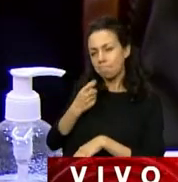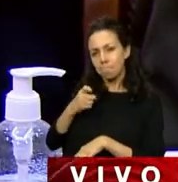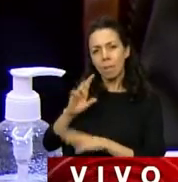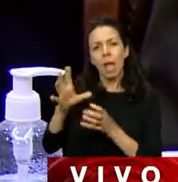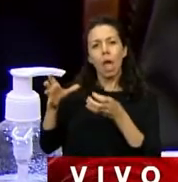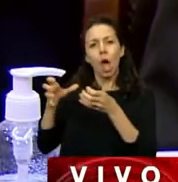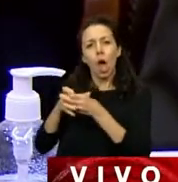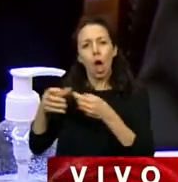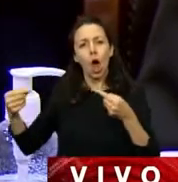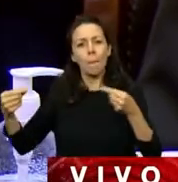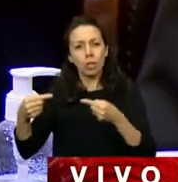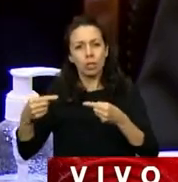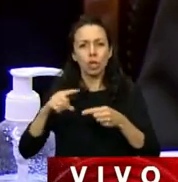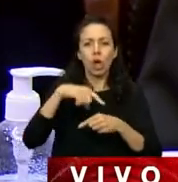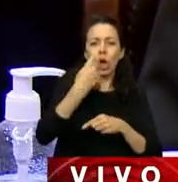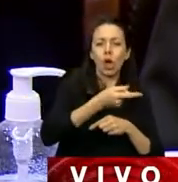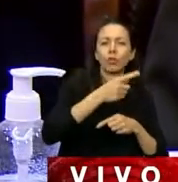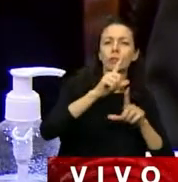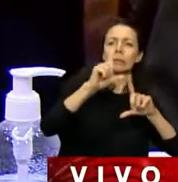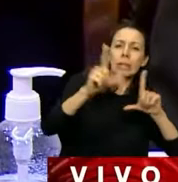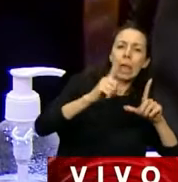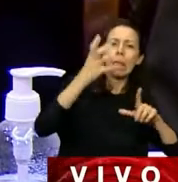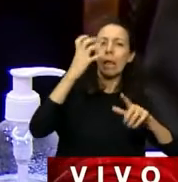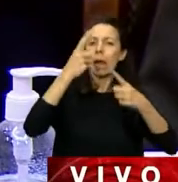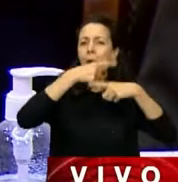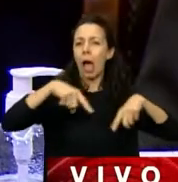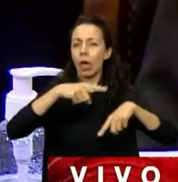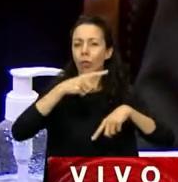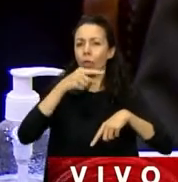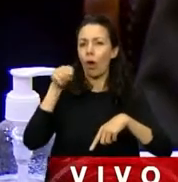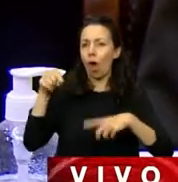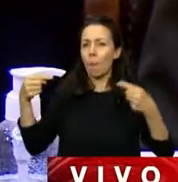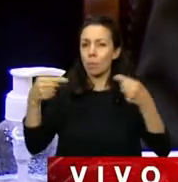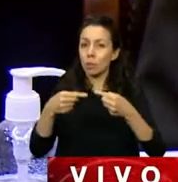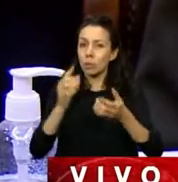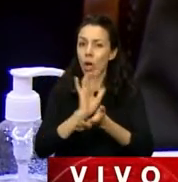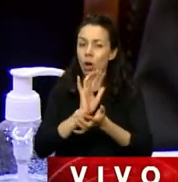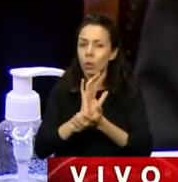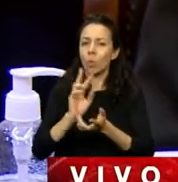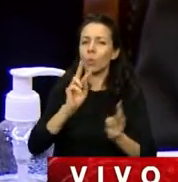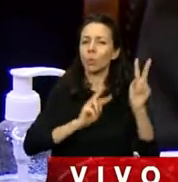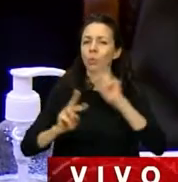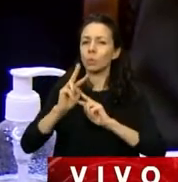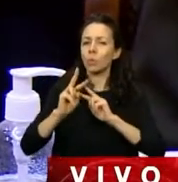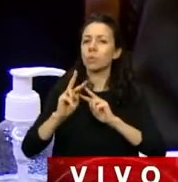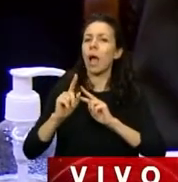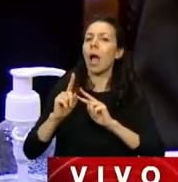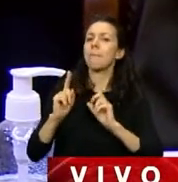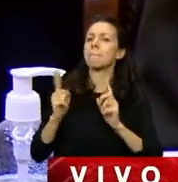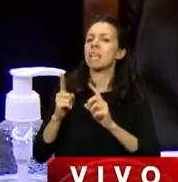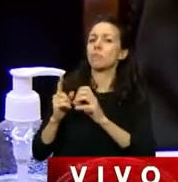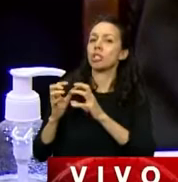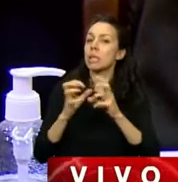y medios nacionales, con el fin de desacreditar los fundamentos de aquella sesión, hablaron de